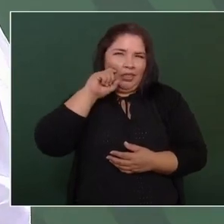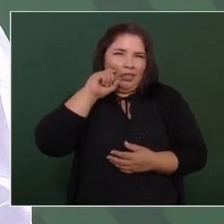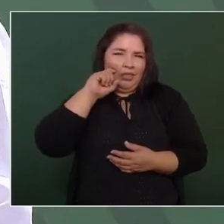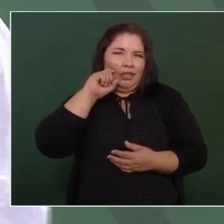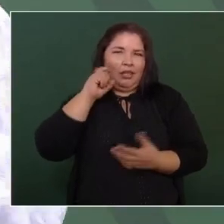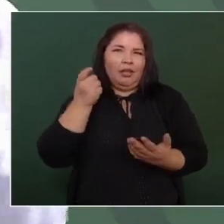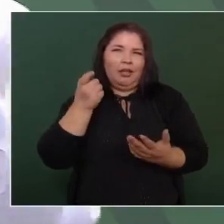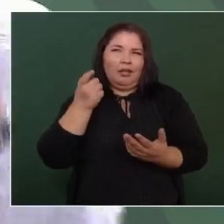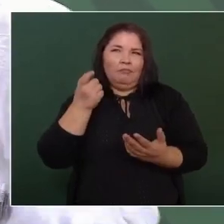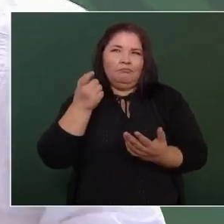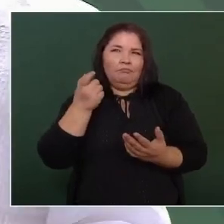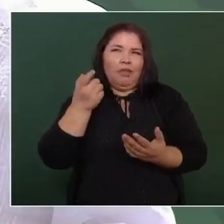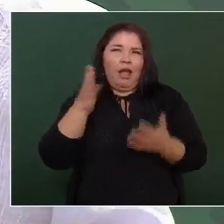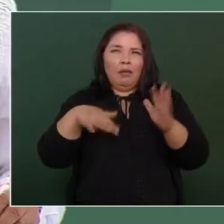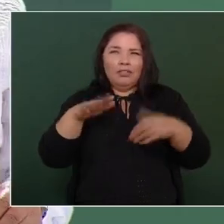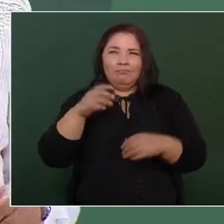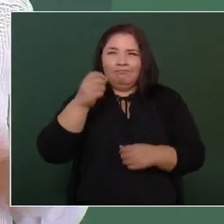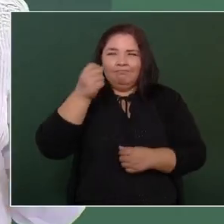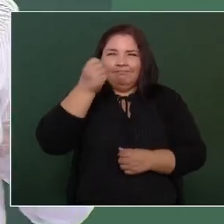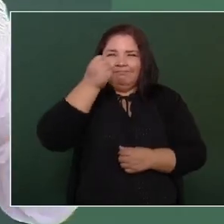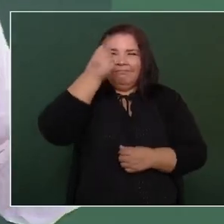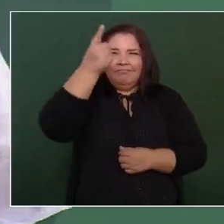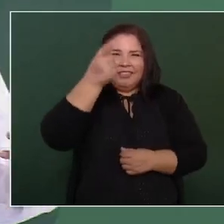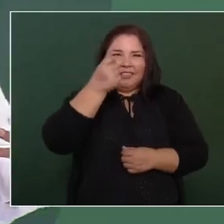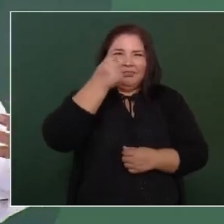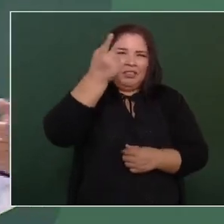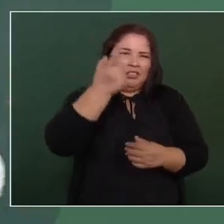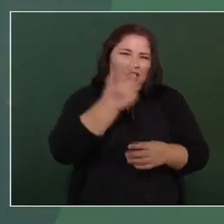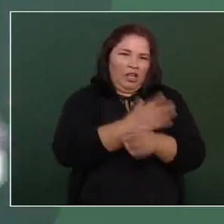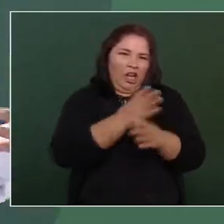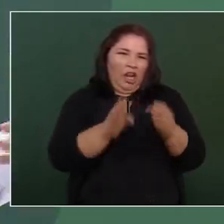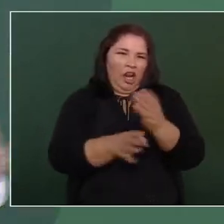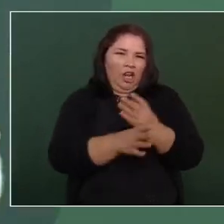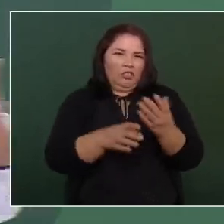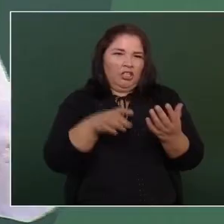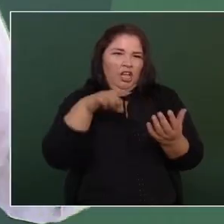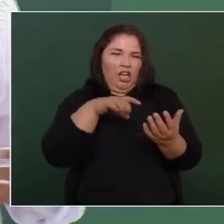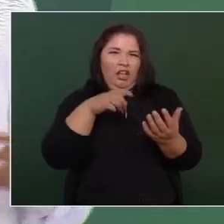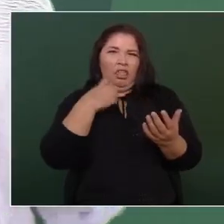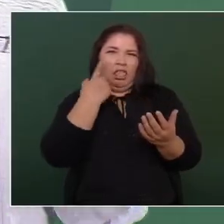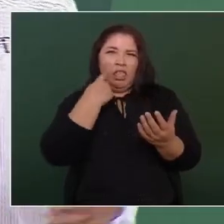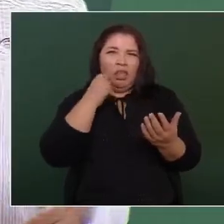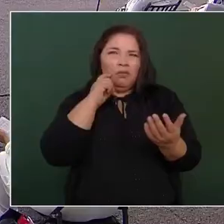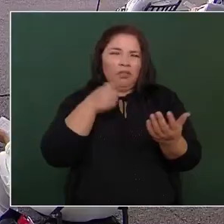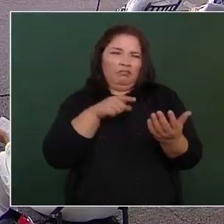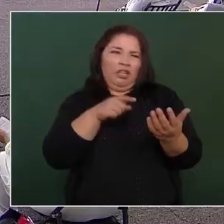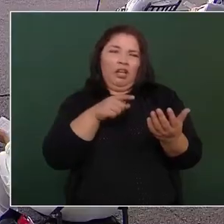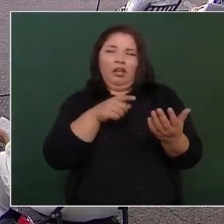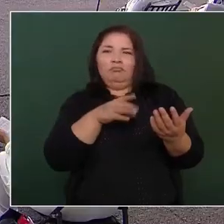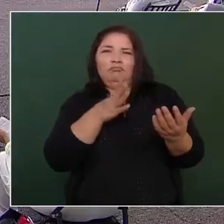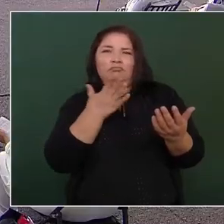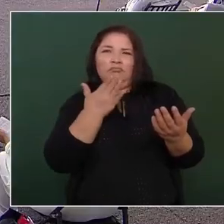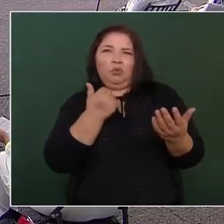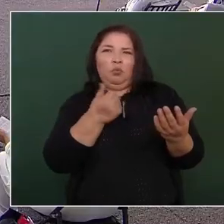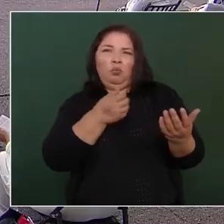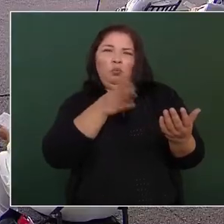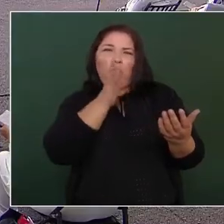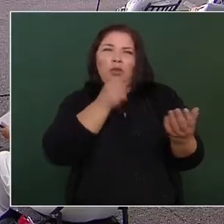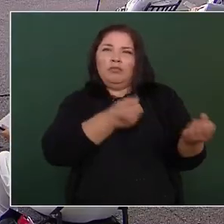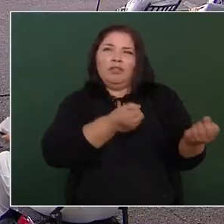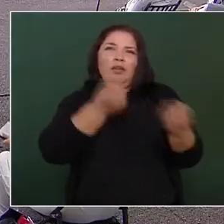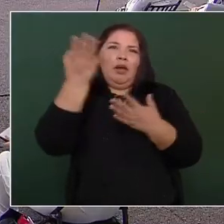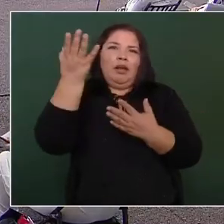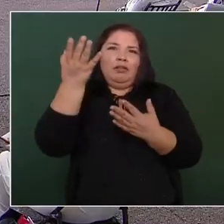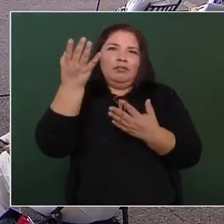que inventan cualquier cosa para que no se pueda exportar el